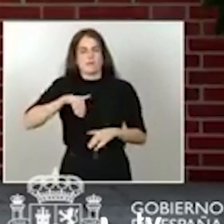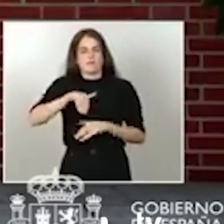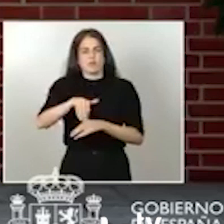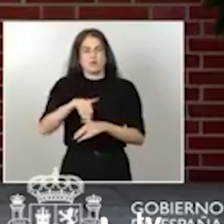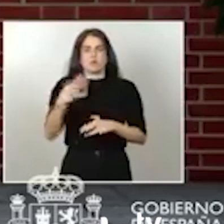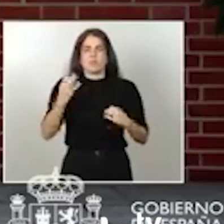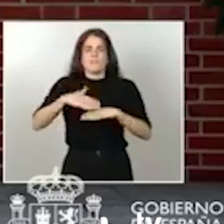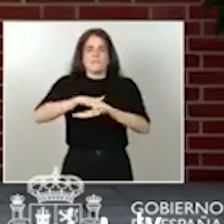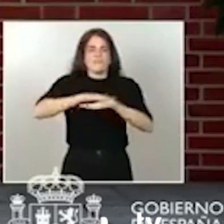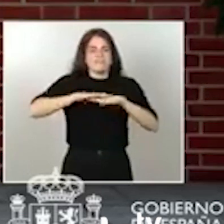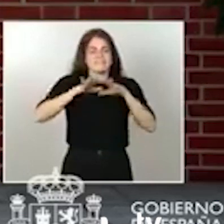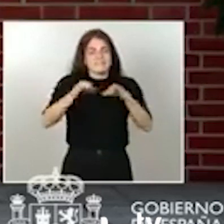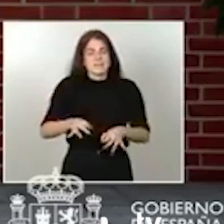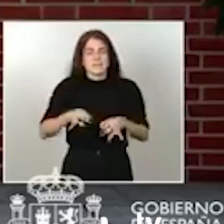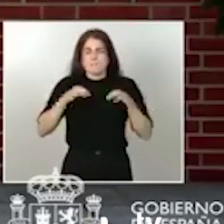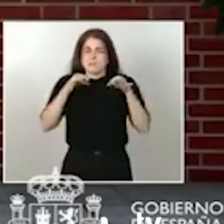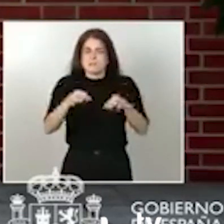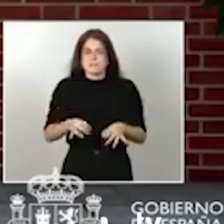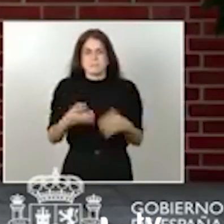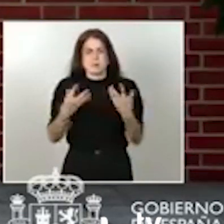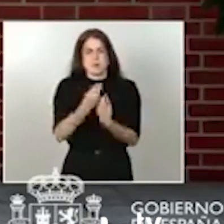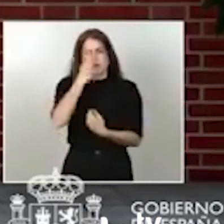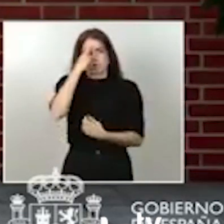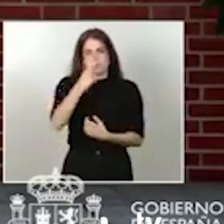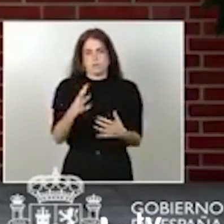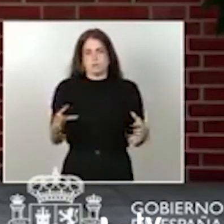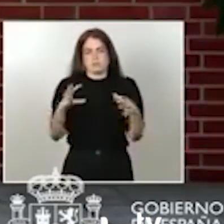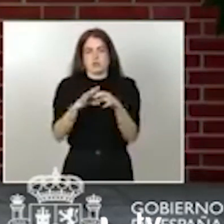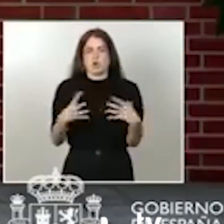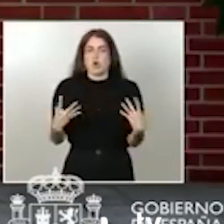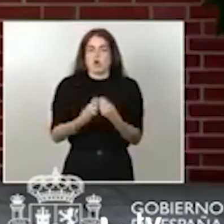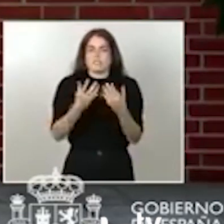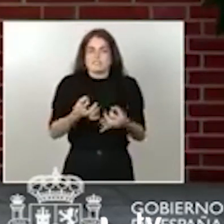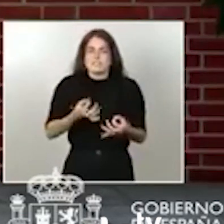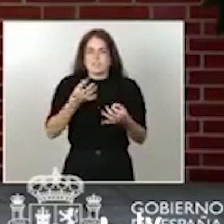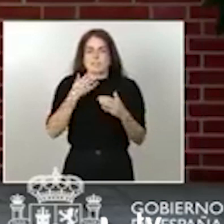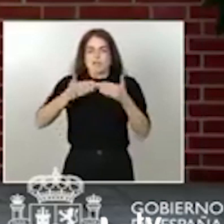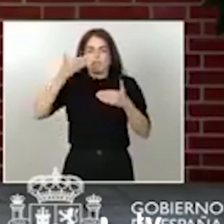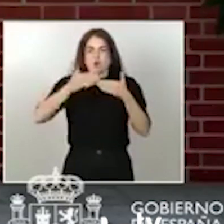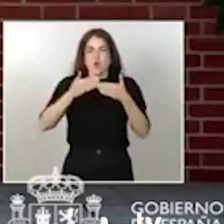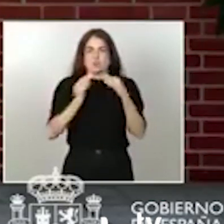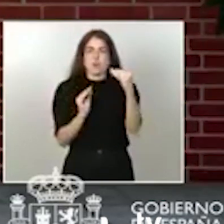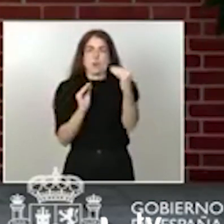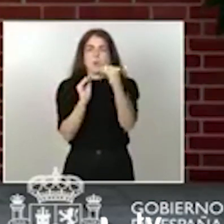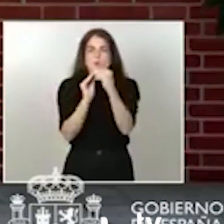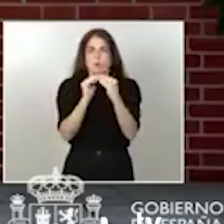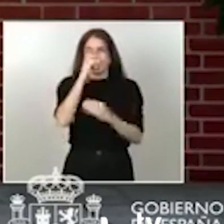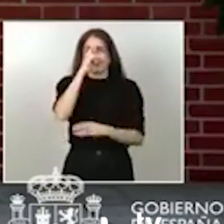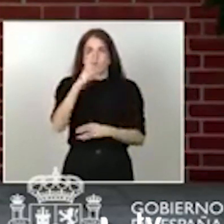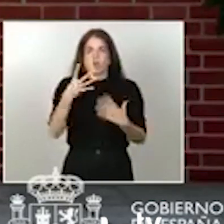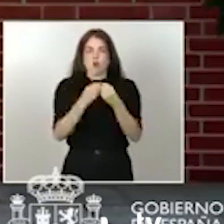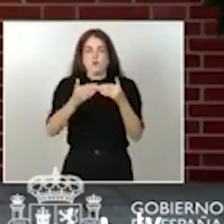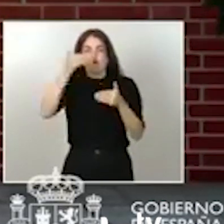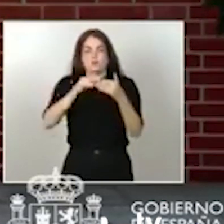siempre en el respeto en el respeto a las fronteras mutuas en el respeto a las fronteras mutuas que es la base